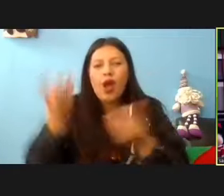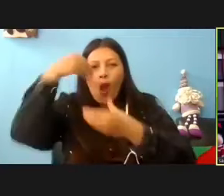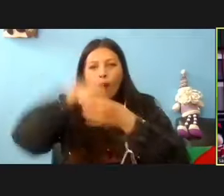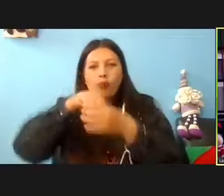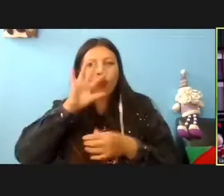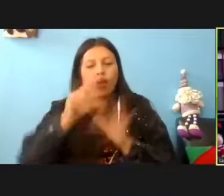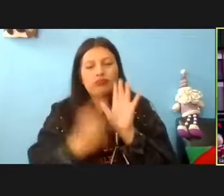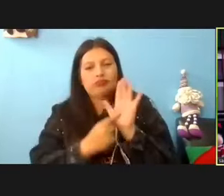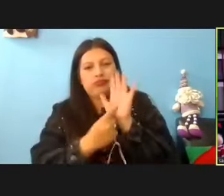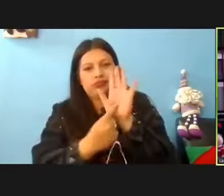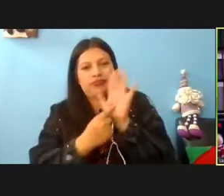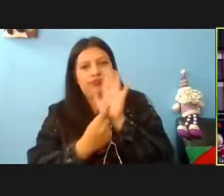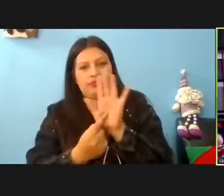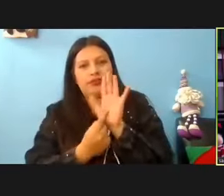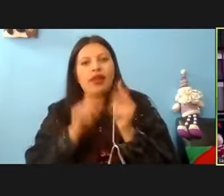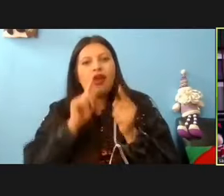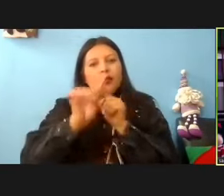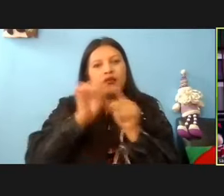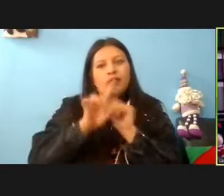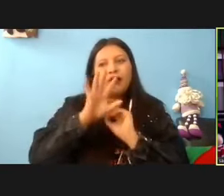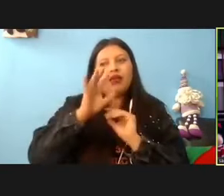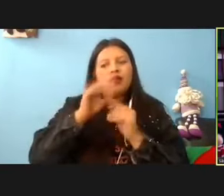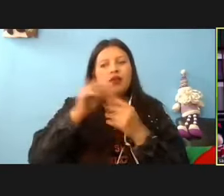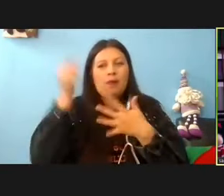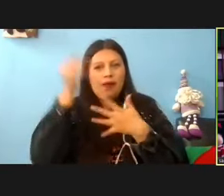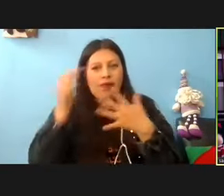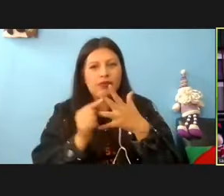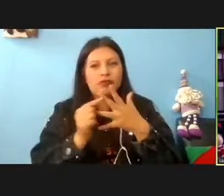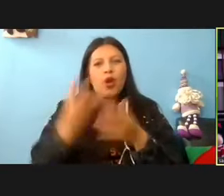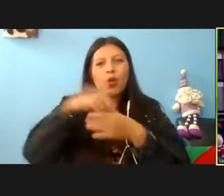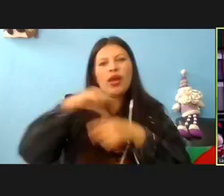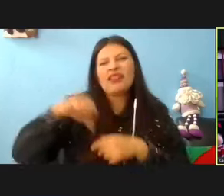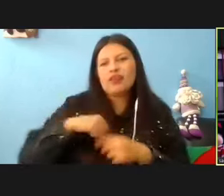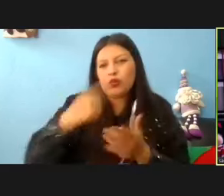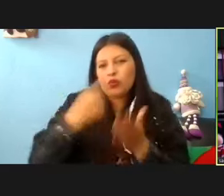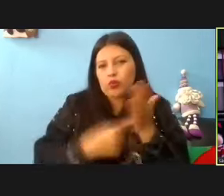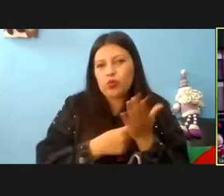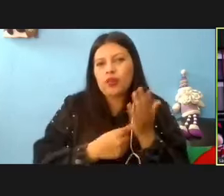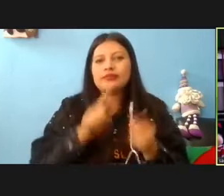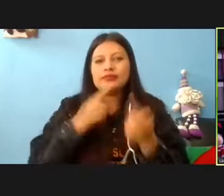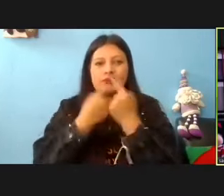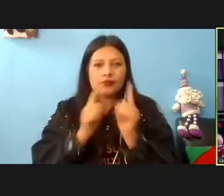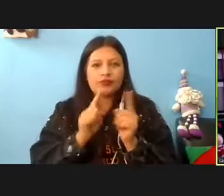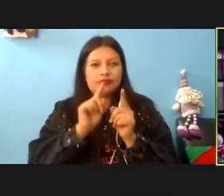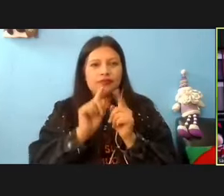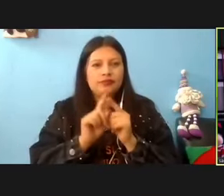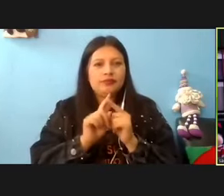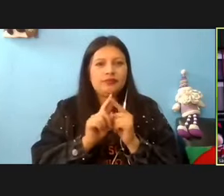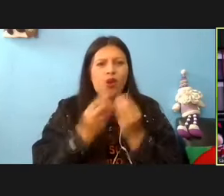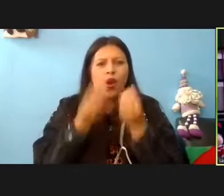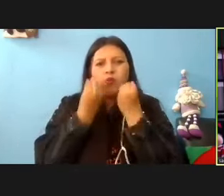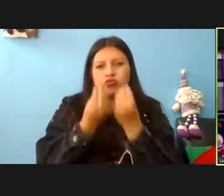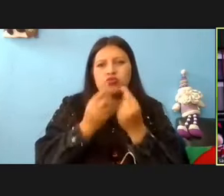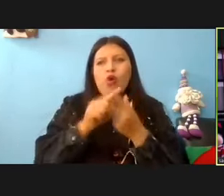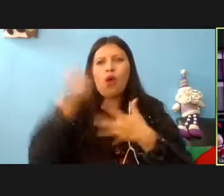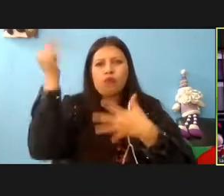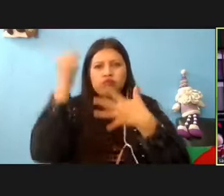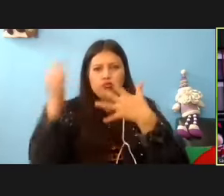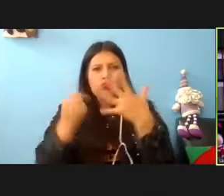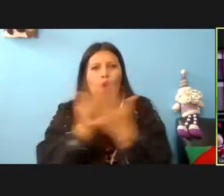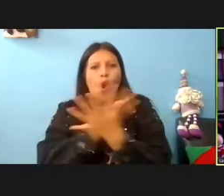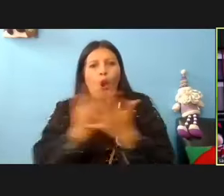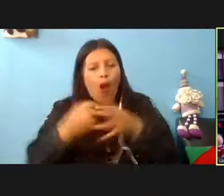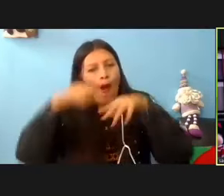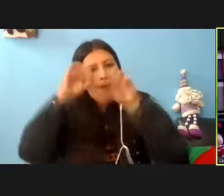estas presentaciones de los distintos ejes, que tenemos varios aspectos, digamos, que podrían